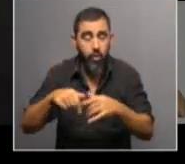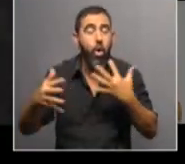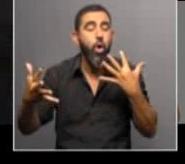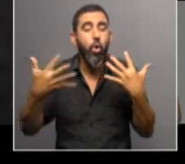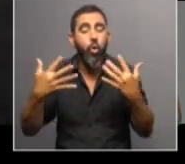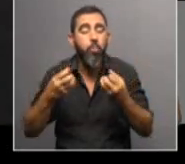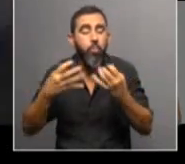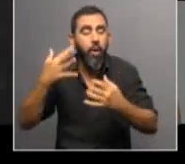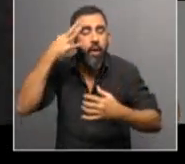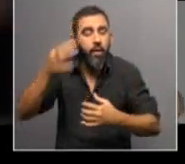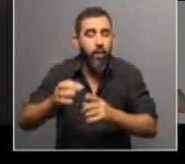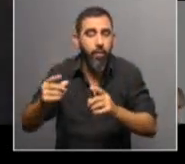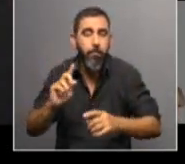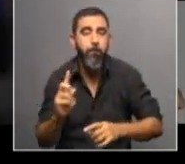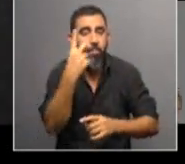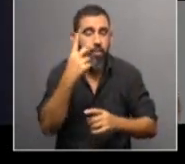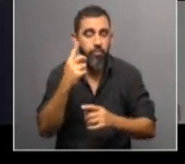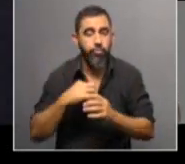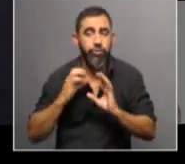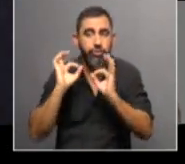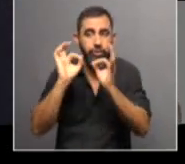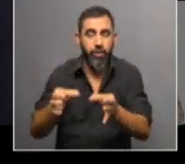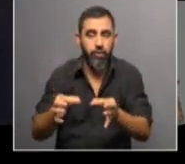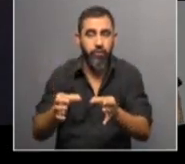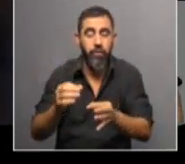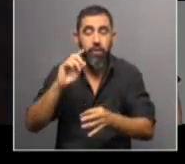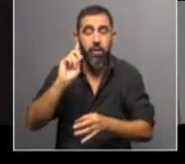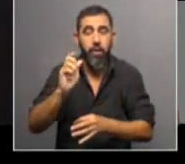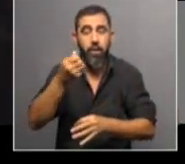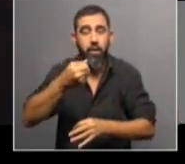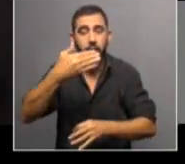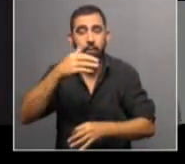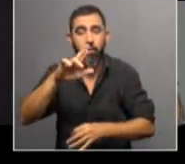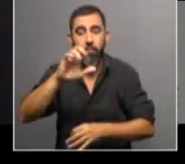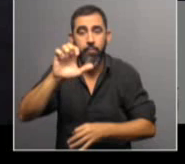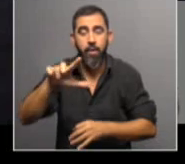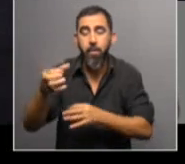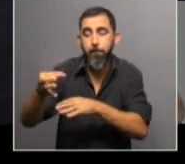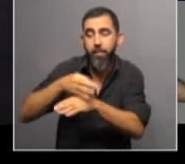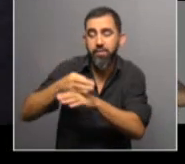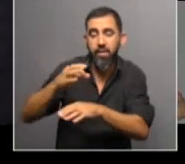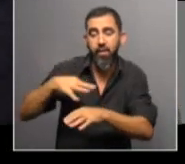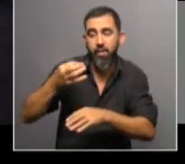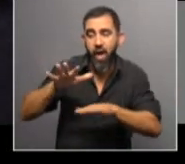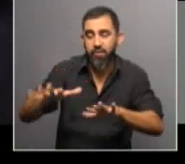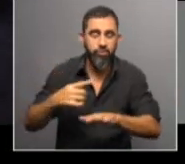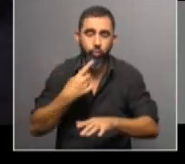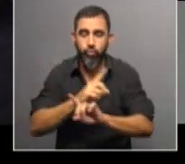Corremos porque creemos que hay que ser los primeros. Gabriel me enseñó que esa forma de vivir no tiene